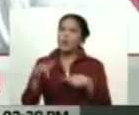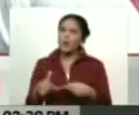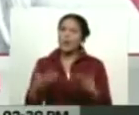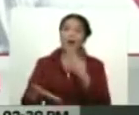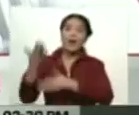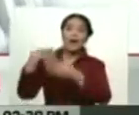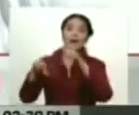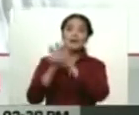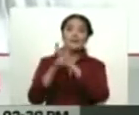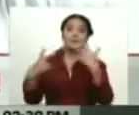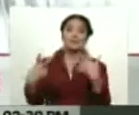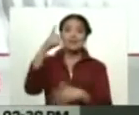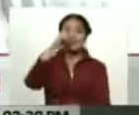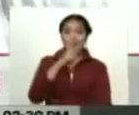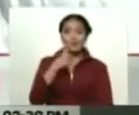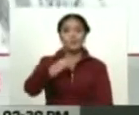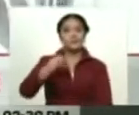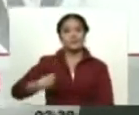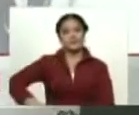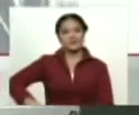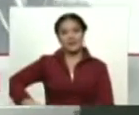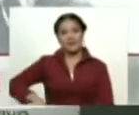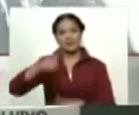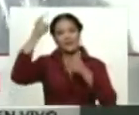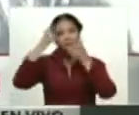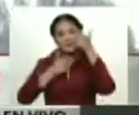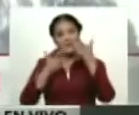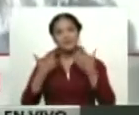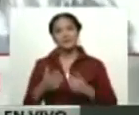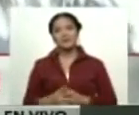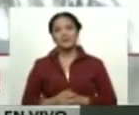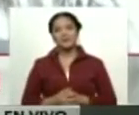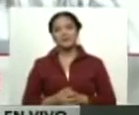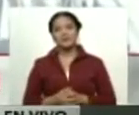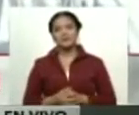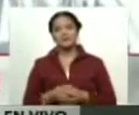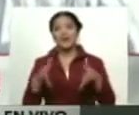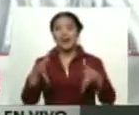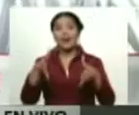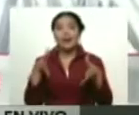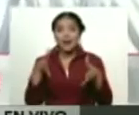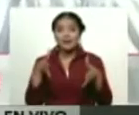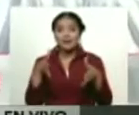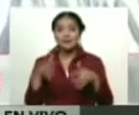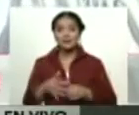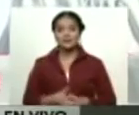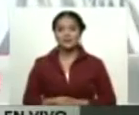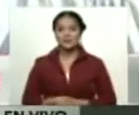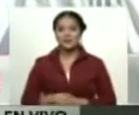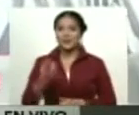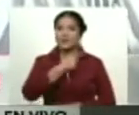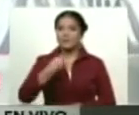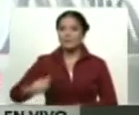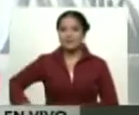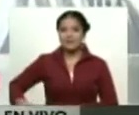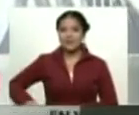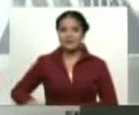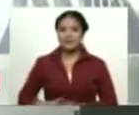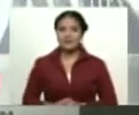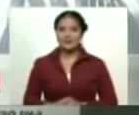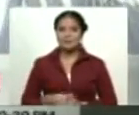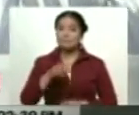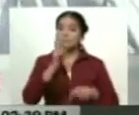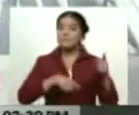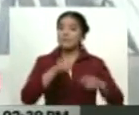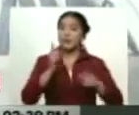hace 17 años, el presidente Hugo Chávez, o Hugo Chávez, ganó la presidencia de la República. Para unos